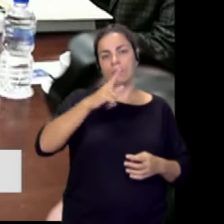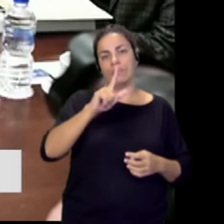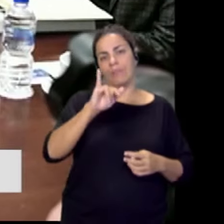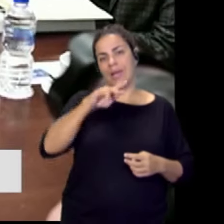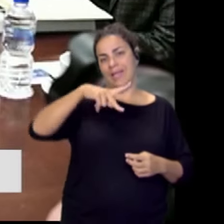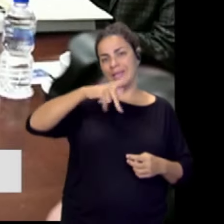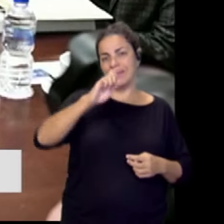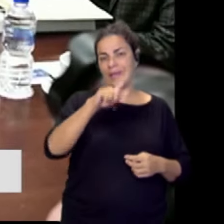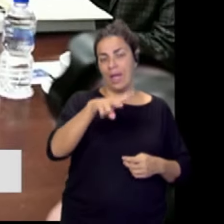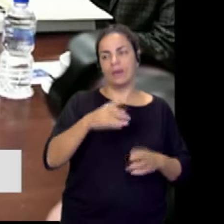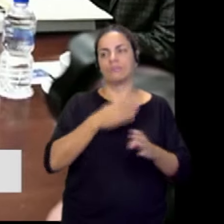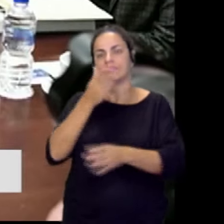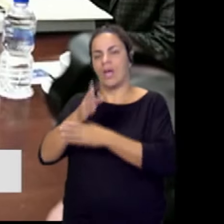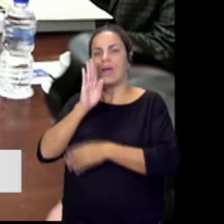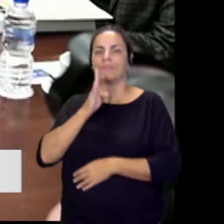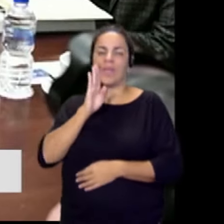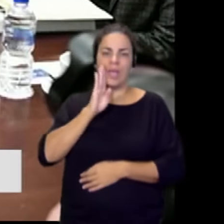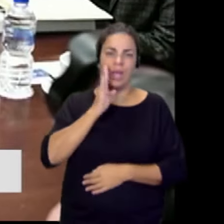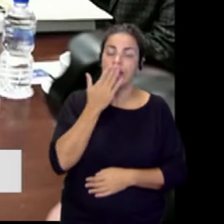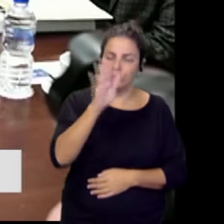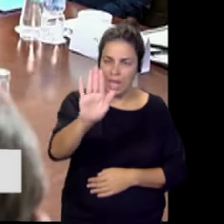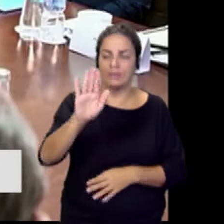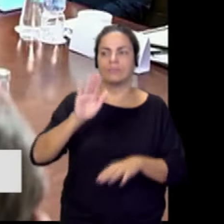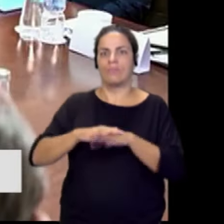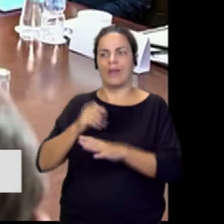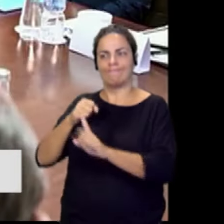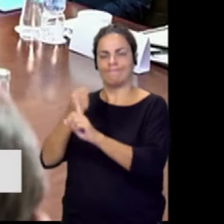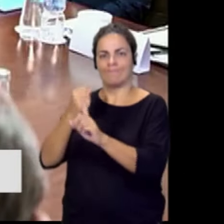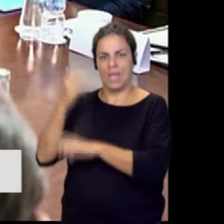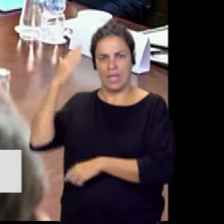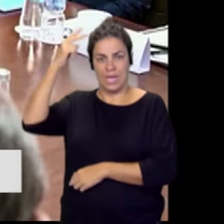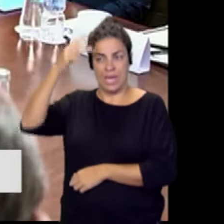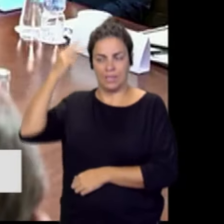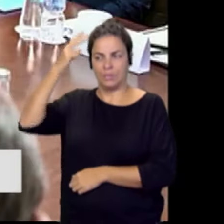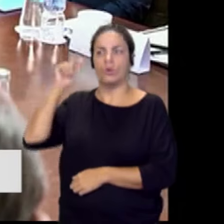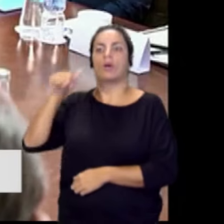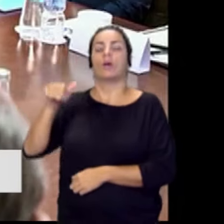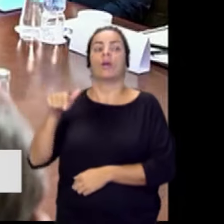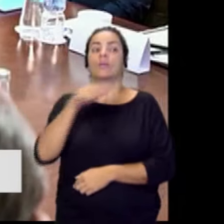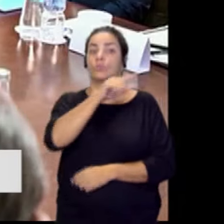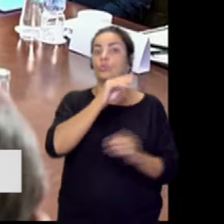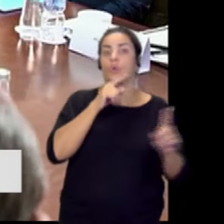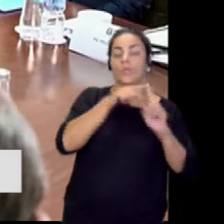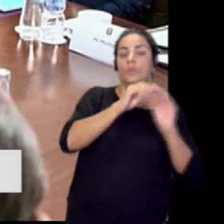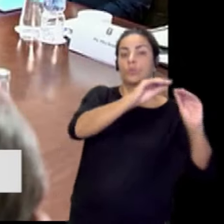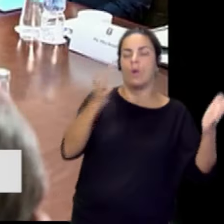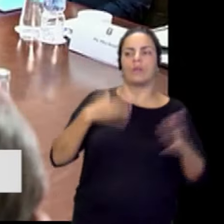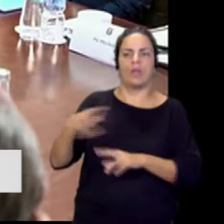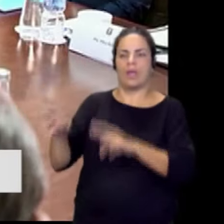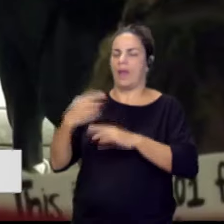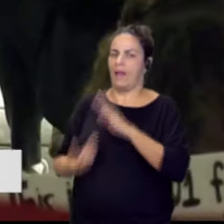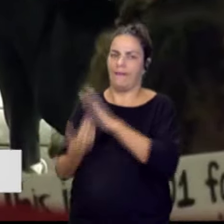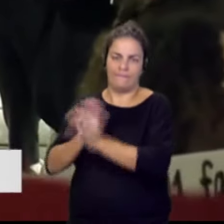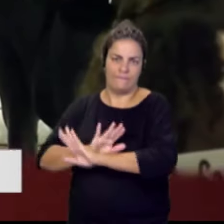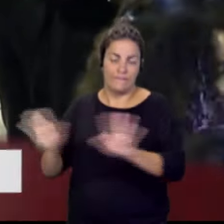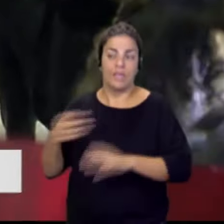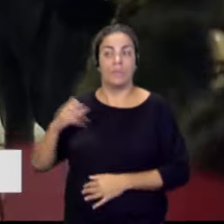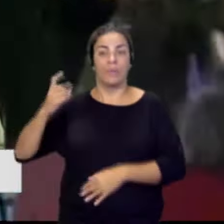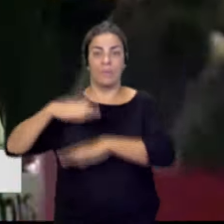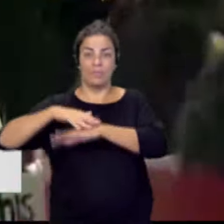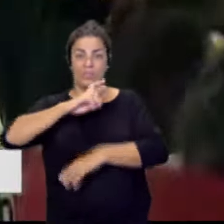para presionar a Netanyahu. El objetivo del secretario de Estado norteamericano es poner fin a la guerra. El primer ministro israelí no